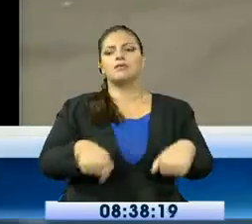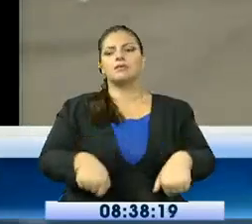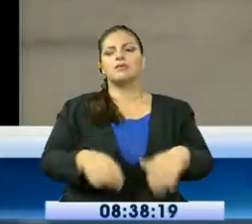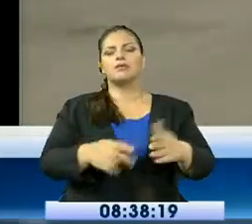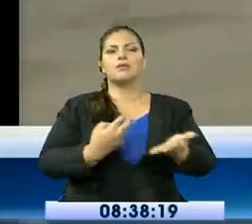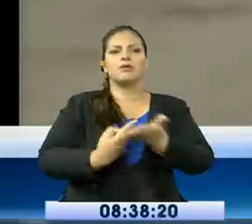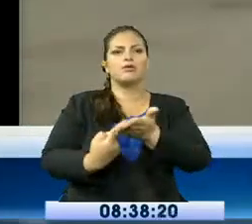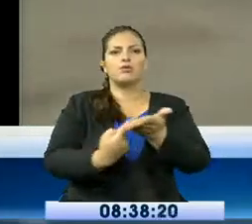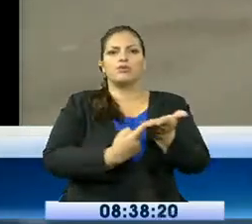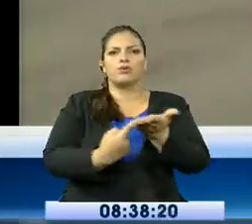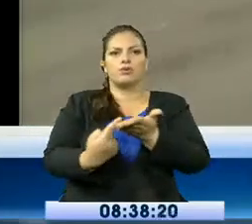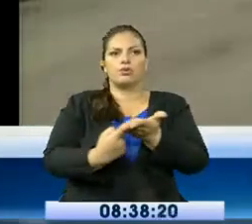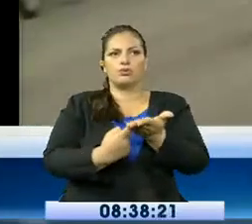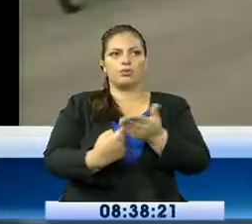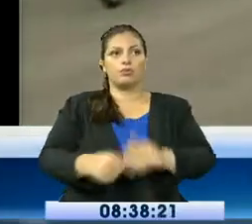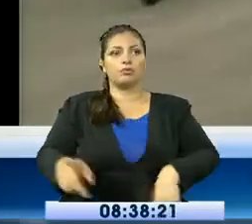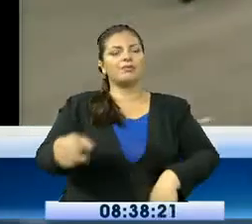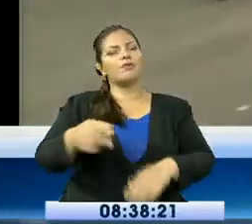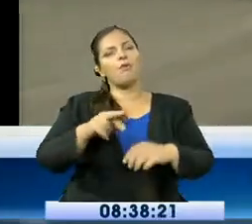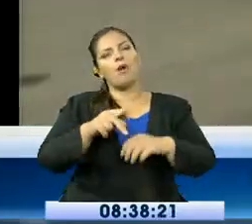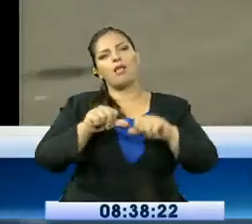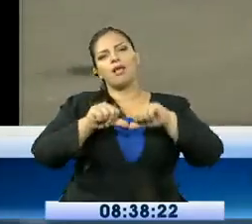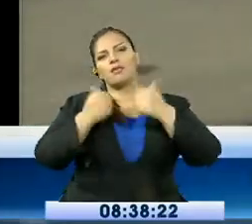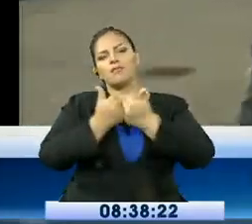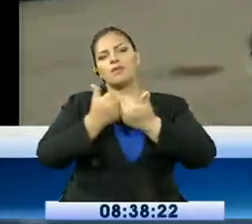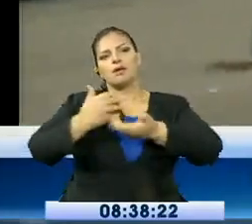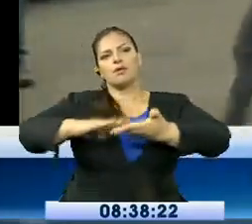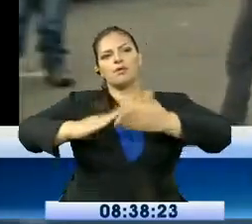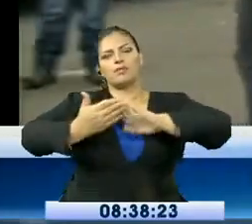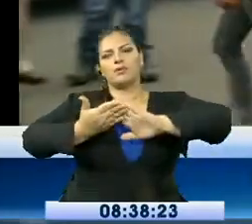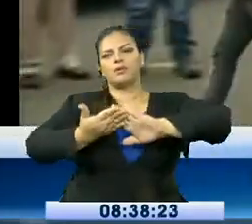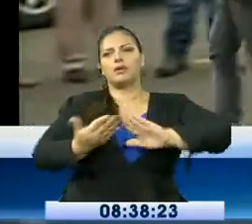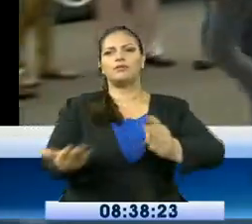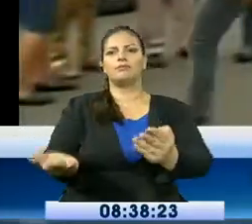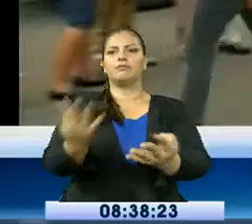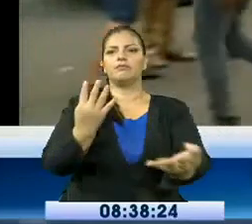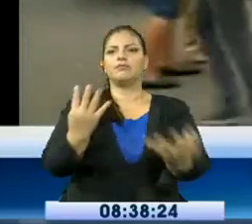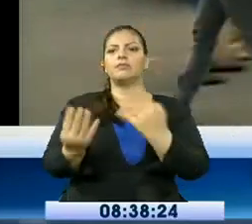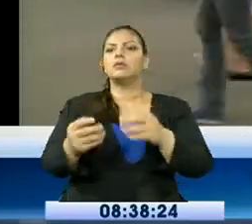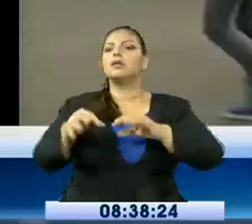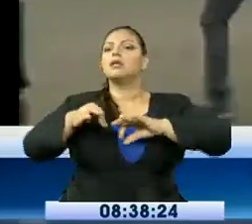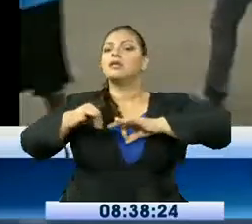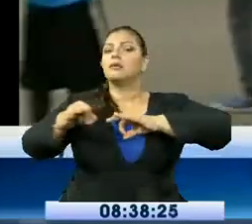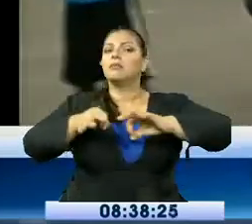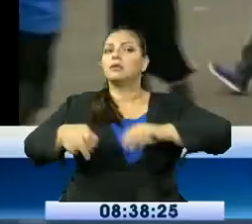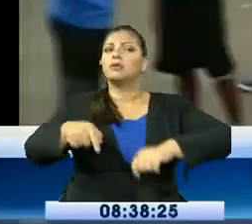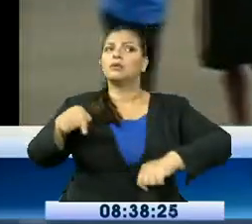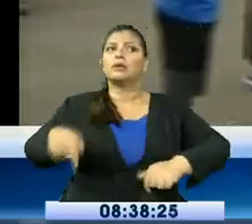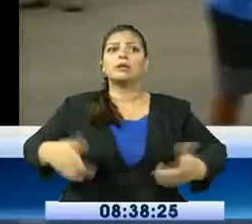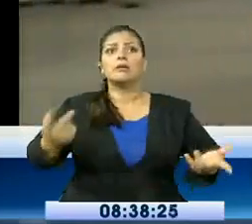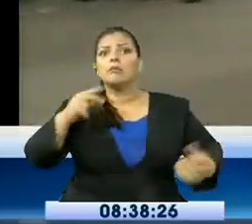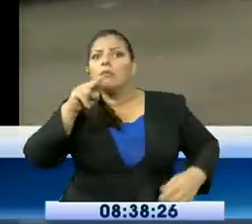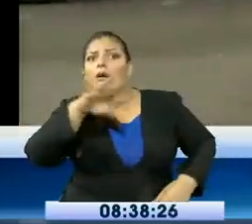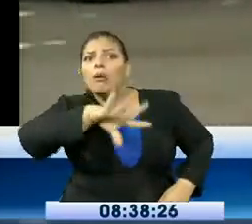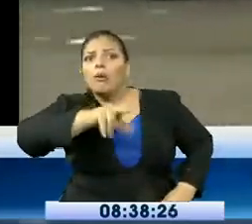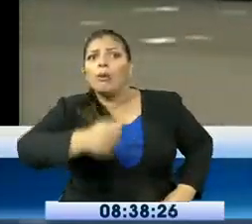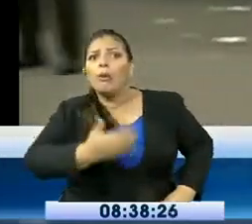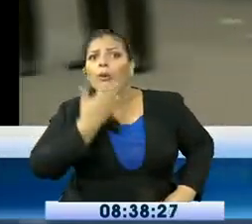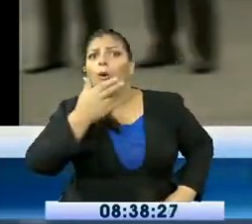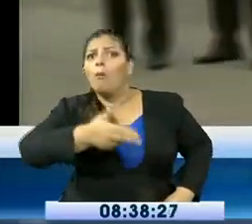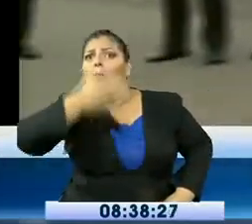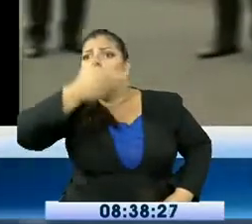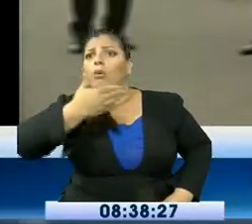cisne donde nos indican qué es lo que falta qué es lo que se necesita Entonces estamos en esa relación ese vínculo con la ciudadanía con las instituciones se ha